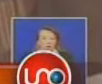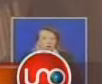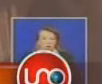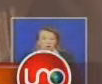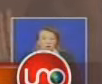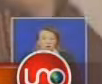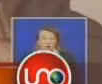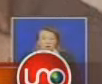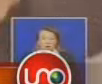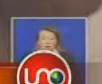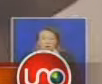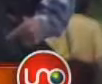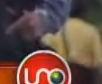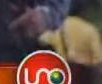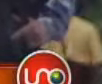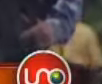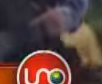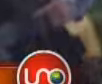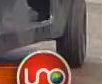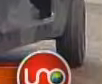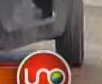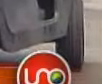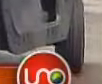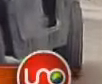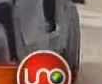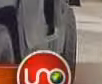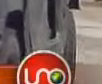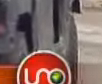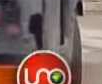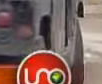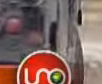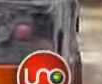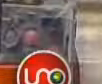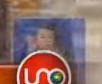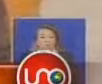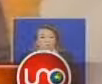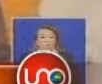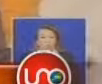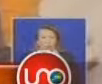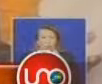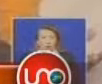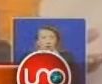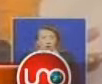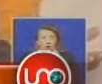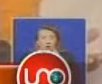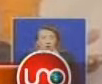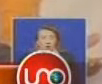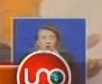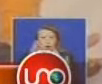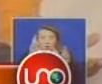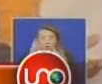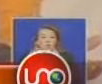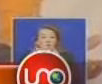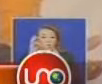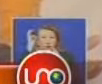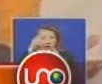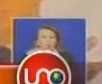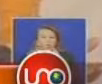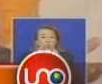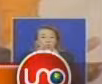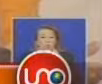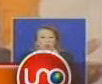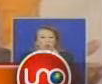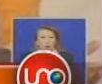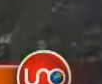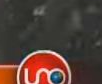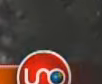para responder a cualquier ataque y una vez más criticó el tema de las bases militares. Ojalá que no le tenga que pedir perdón también a Sudamérica aceptando bases